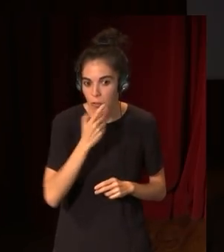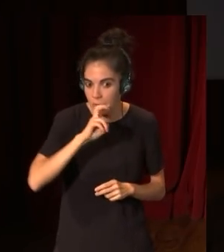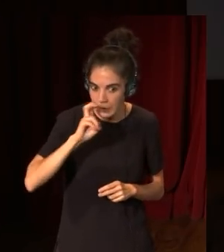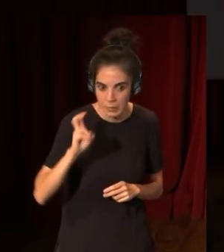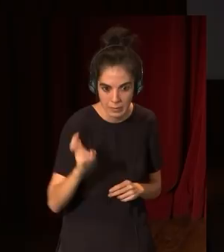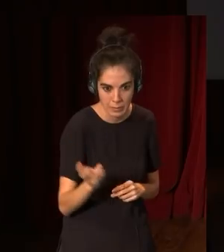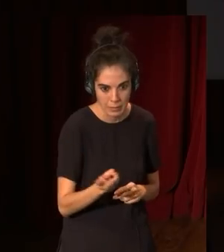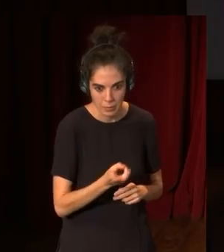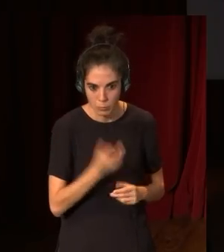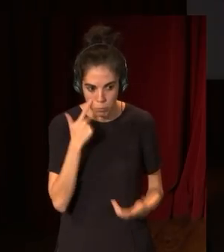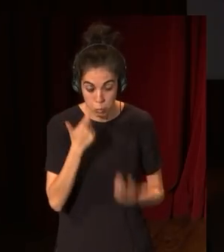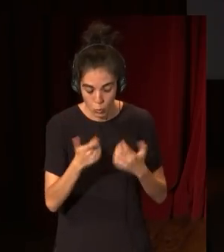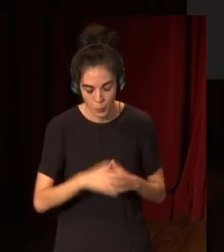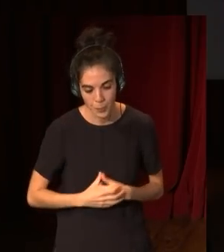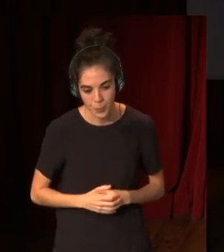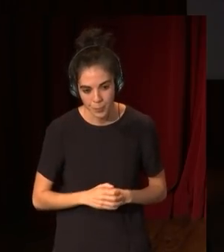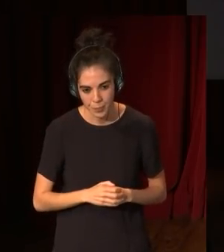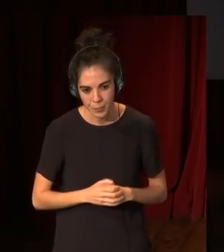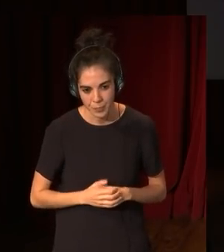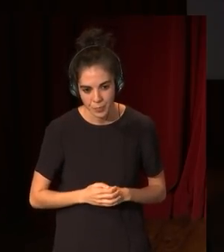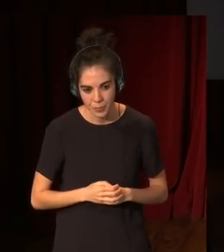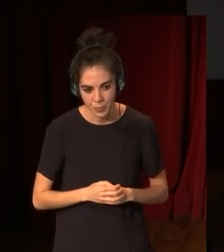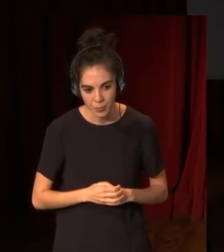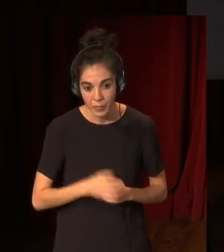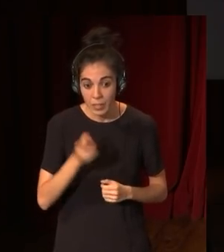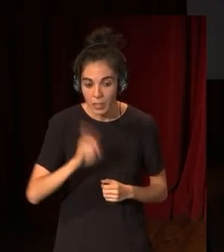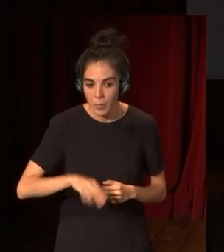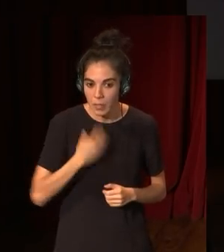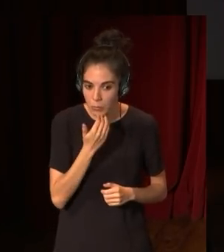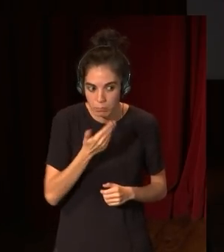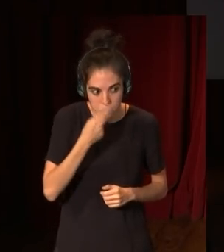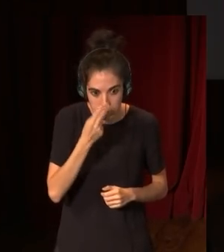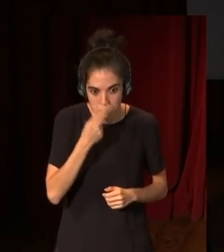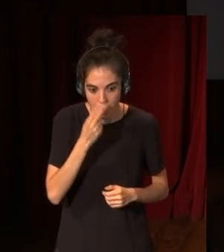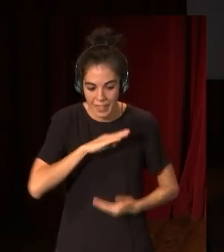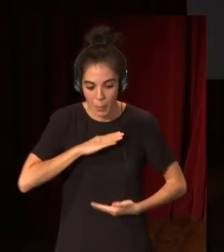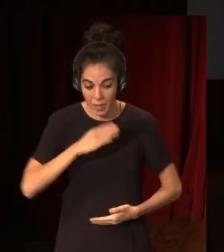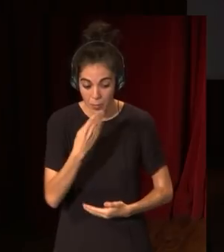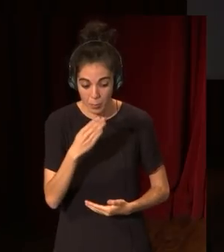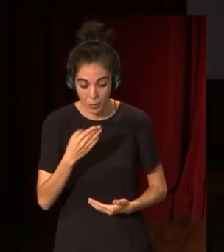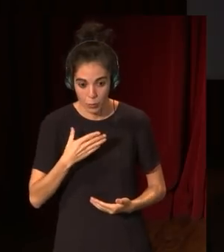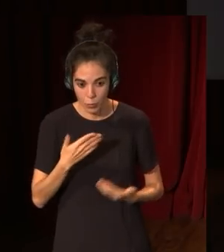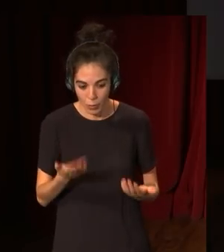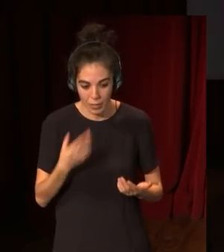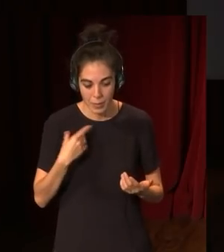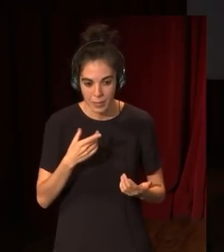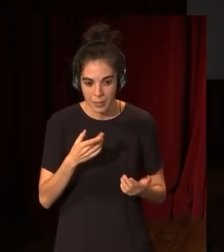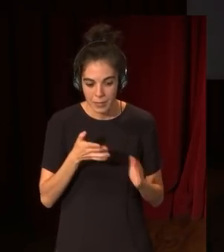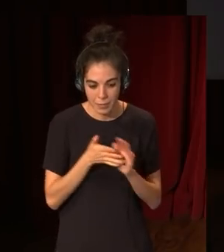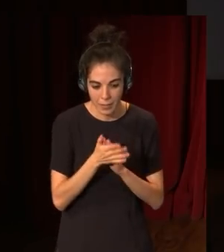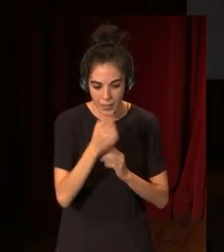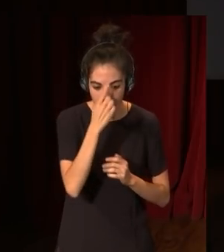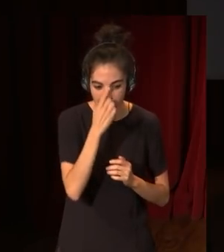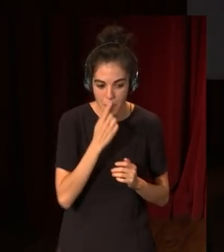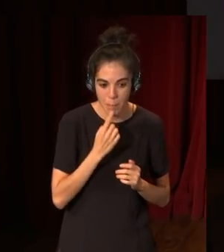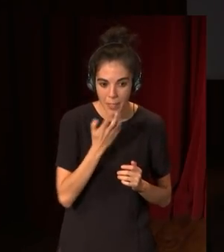acentuado y en este caso también algo muy interesante la capacidad de bermejo para enriquecer no